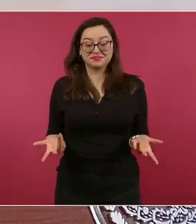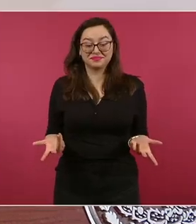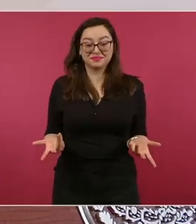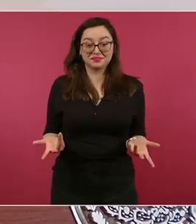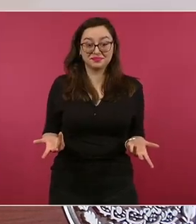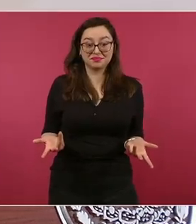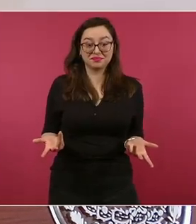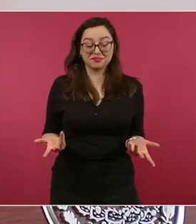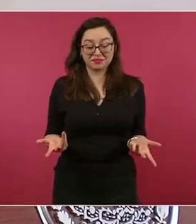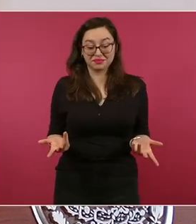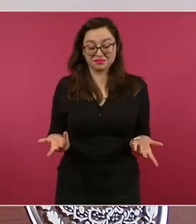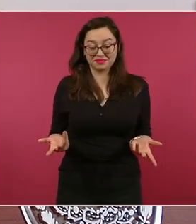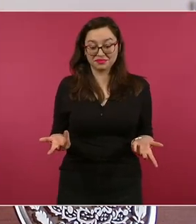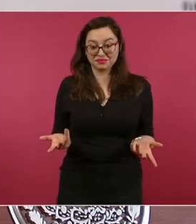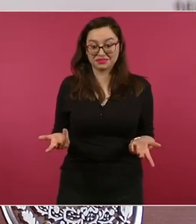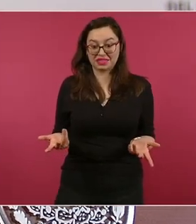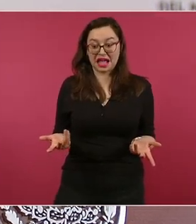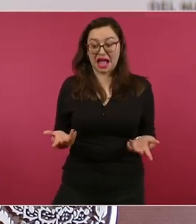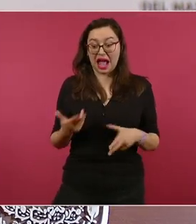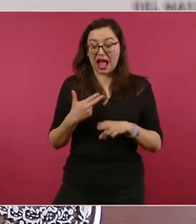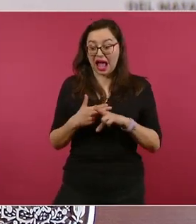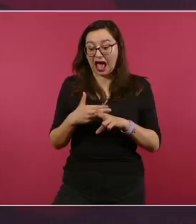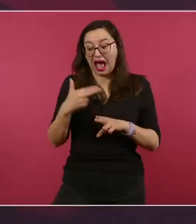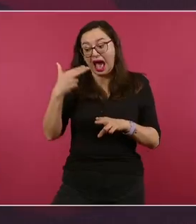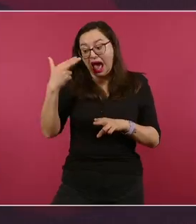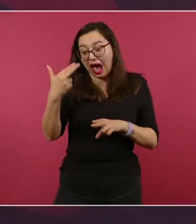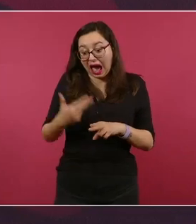digo de manera